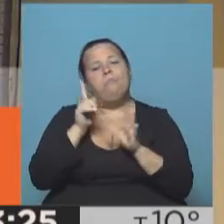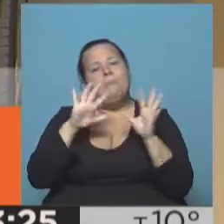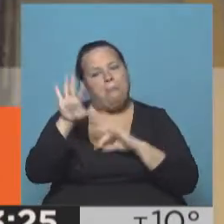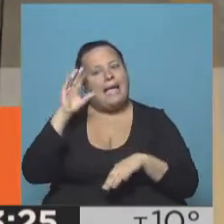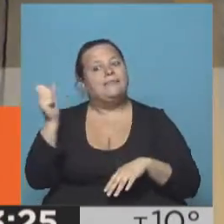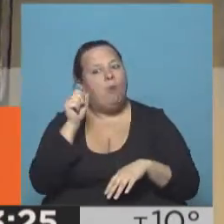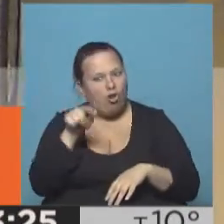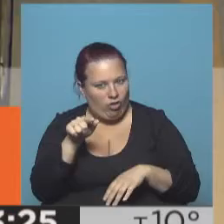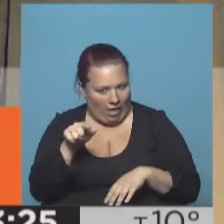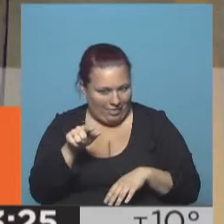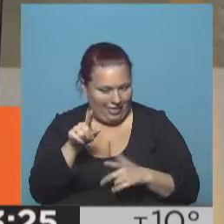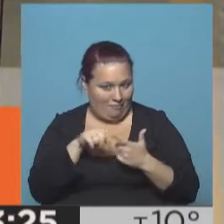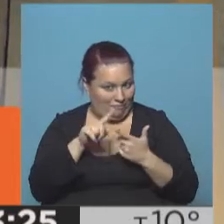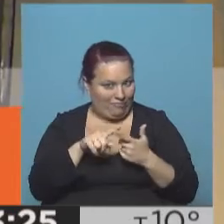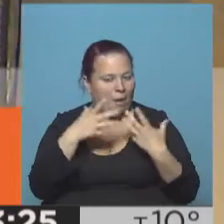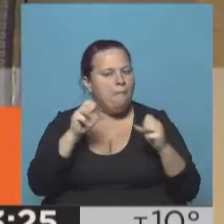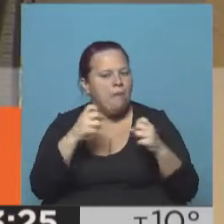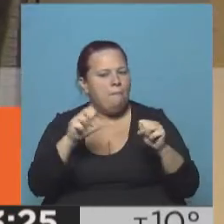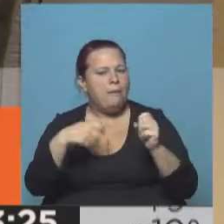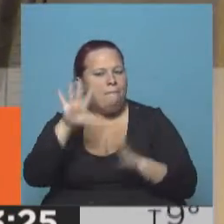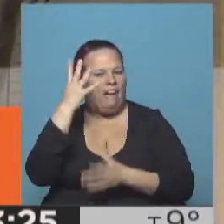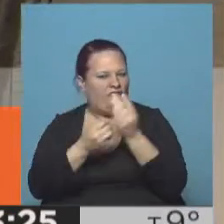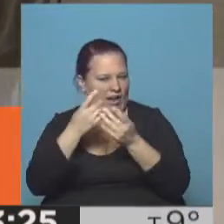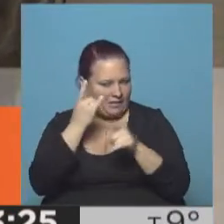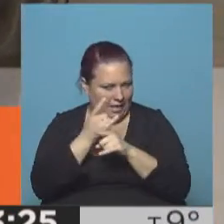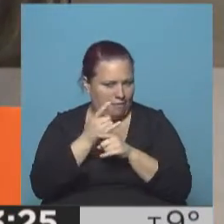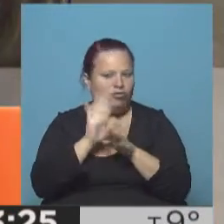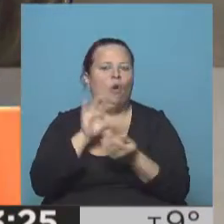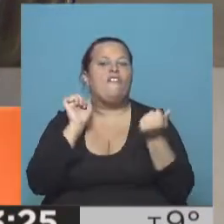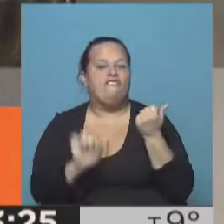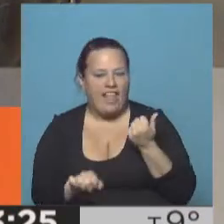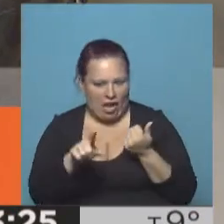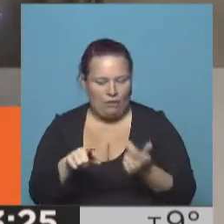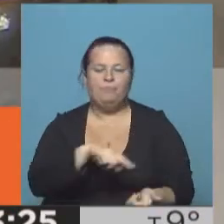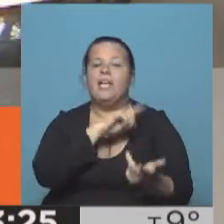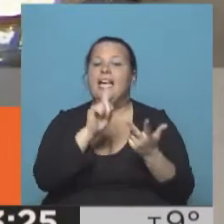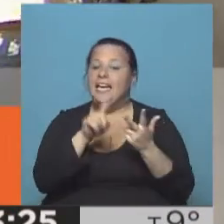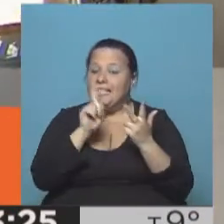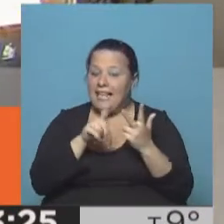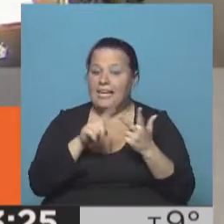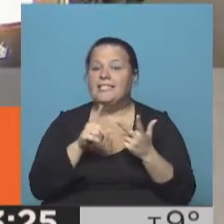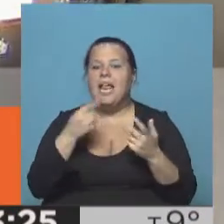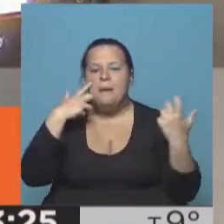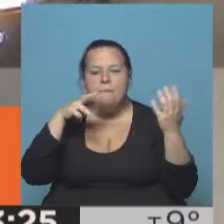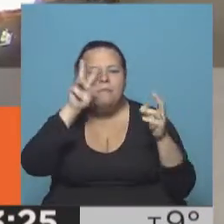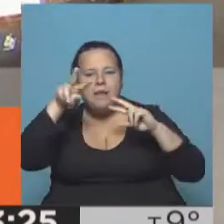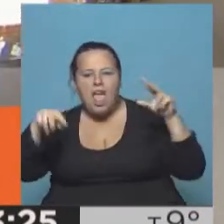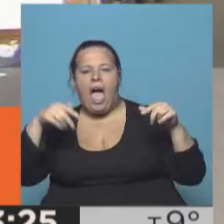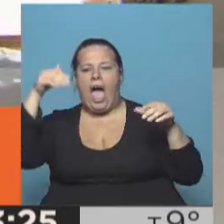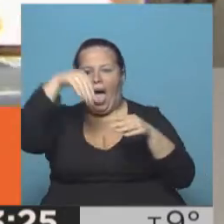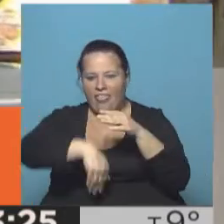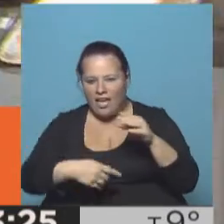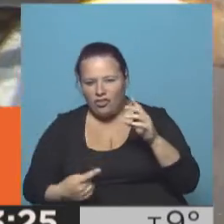las partes más importantes en donde se detectan más cantidad de defectos en la parte de freno la tercera etapa es la expedición visual en fosa